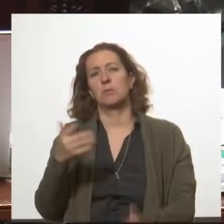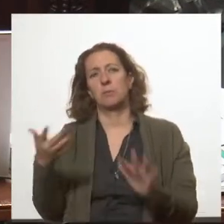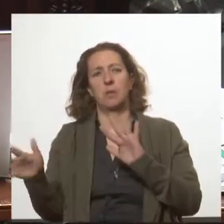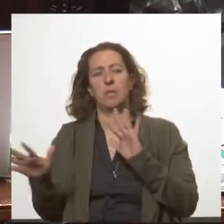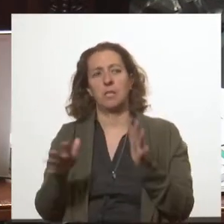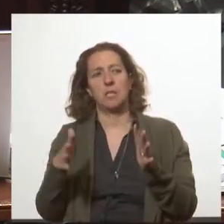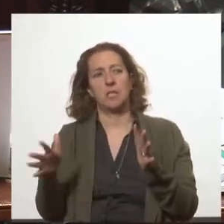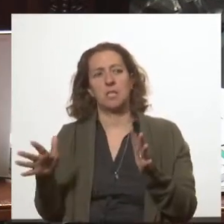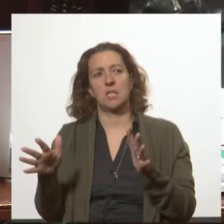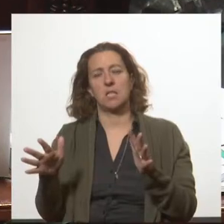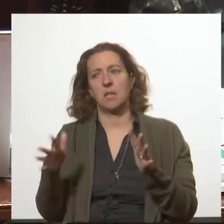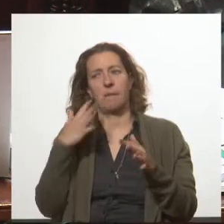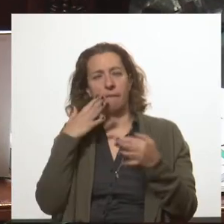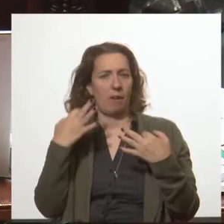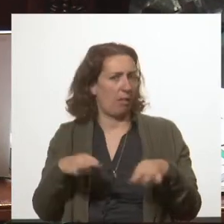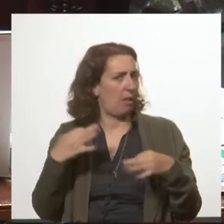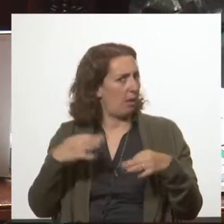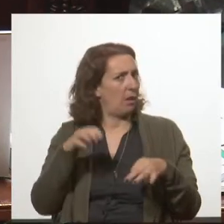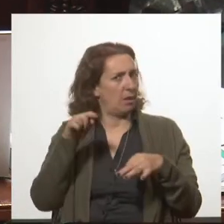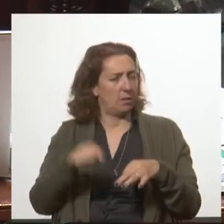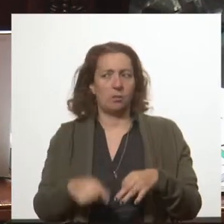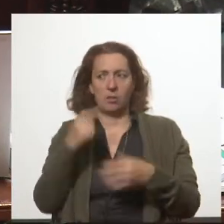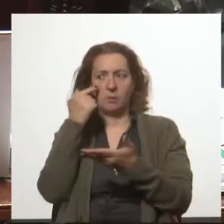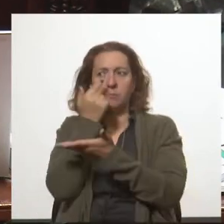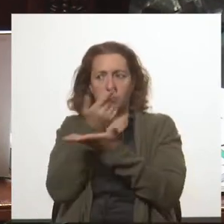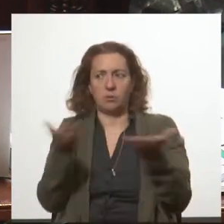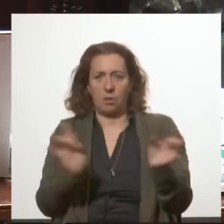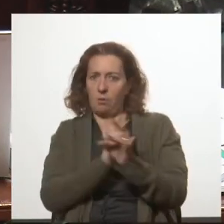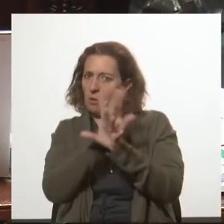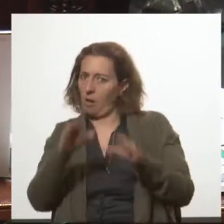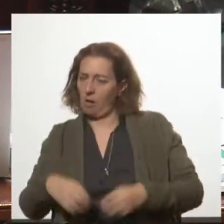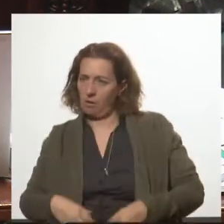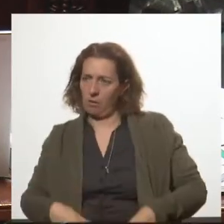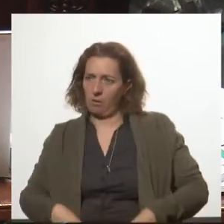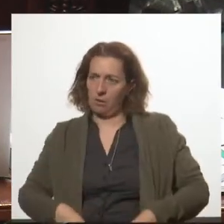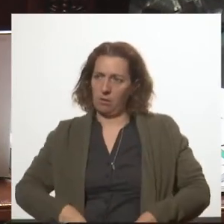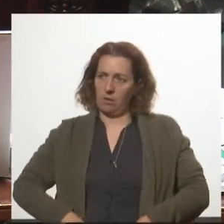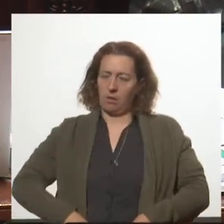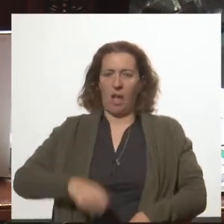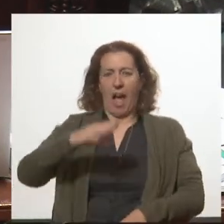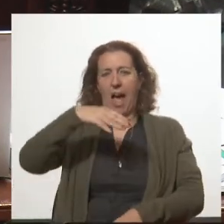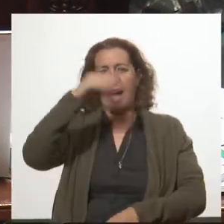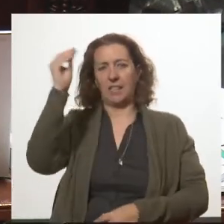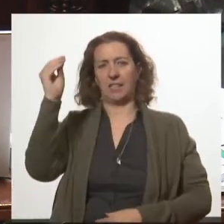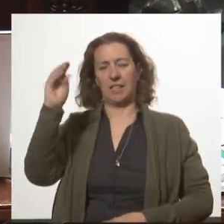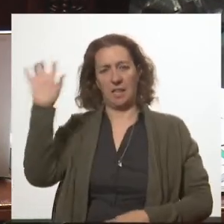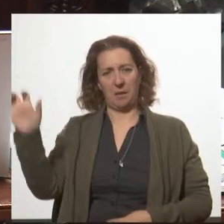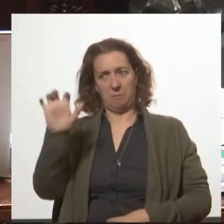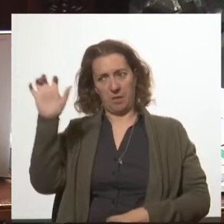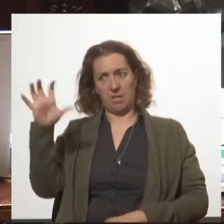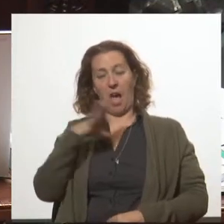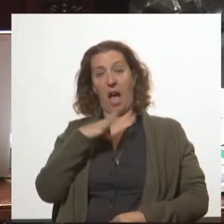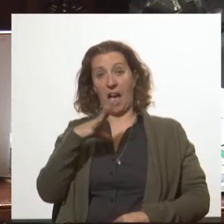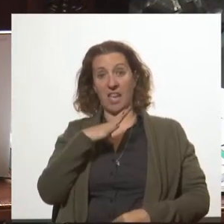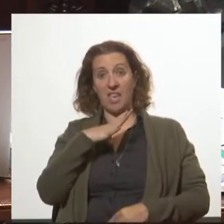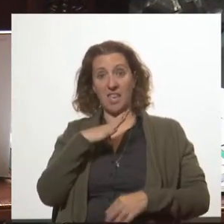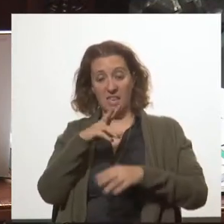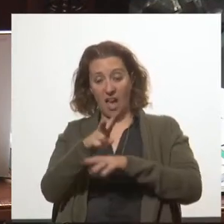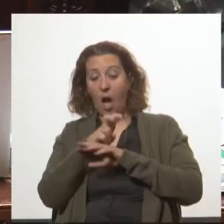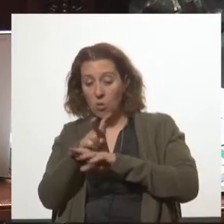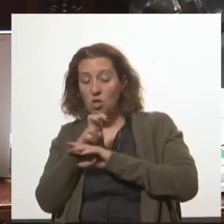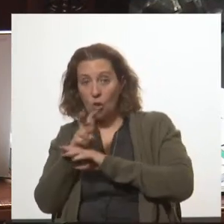realmente esto hay que ponerlo en blanco y negro pues muy claro ante él es una empresa que efectivamente tiene auditores externos